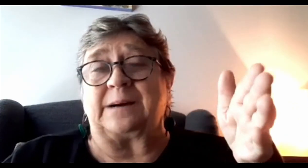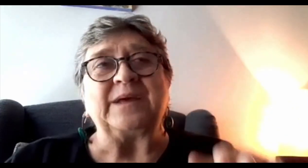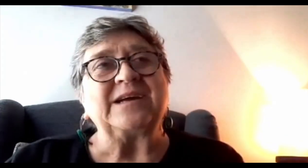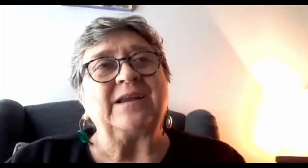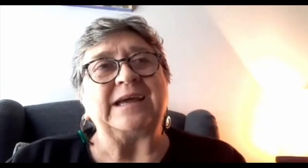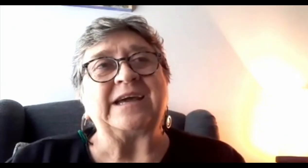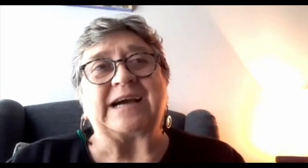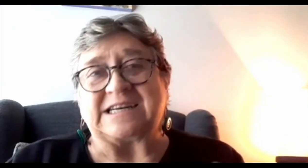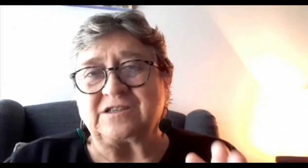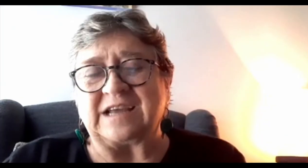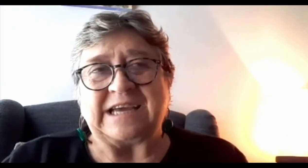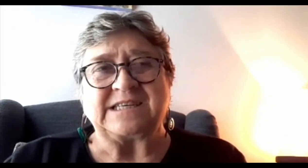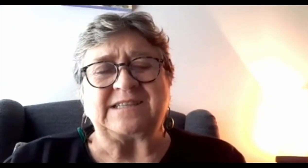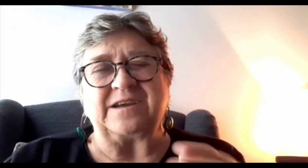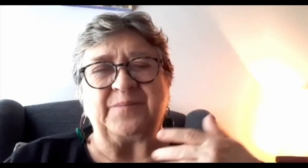estaba también